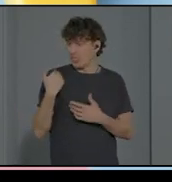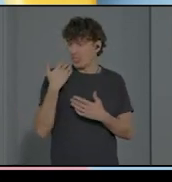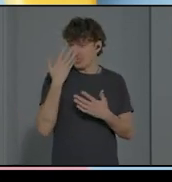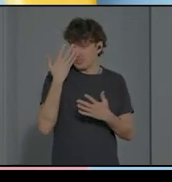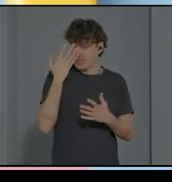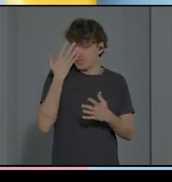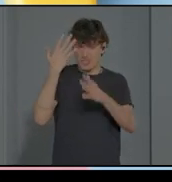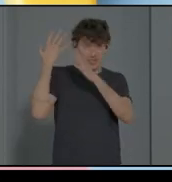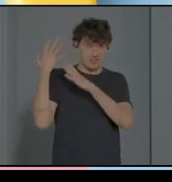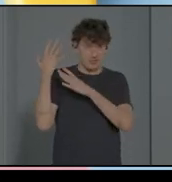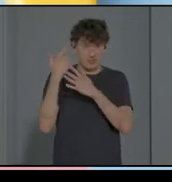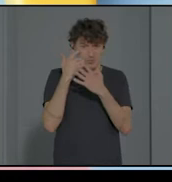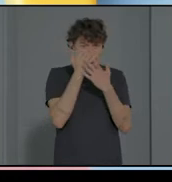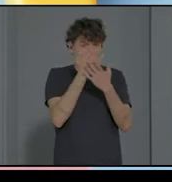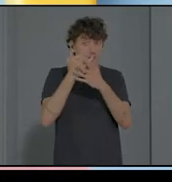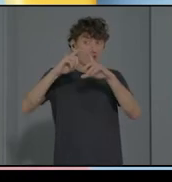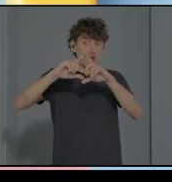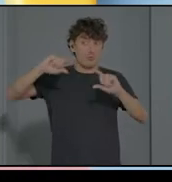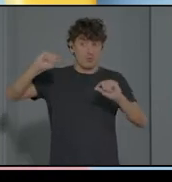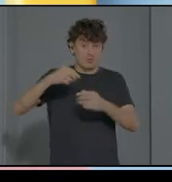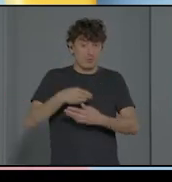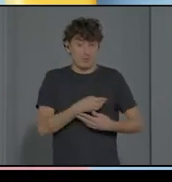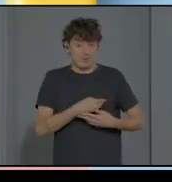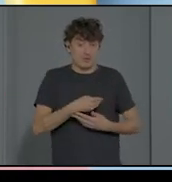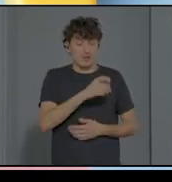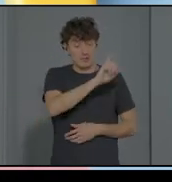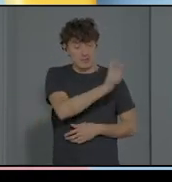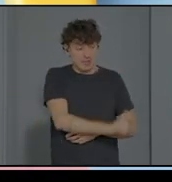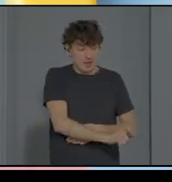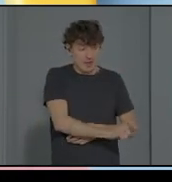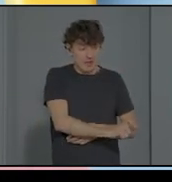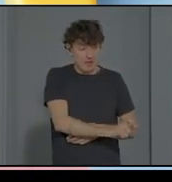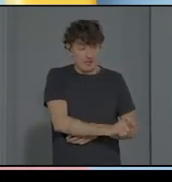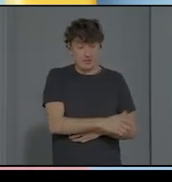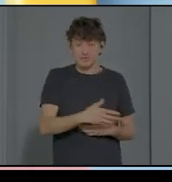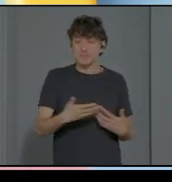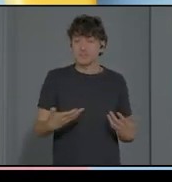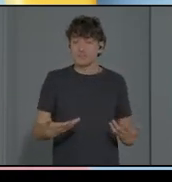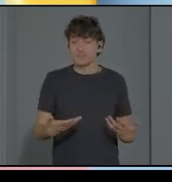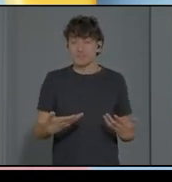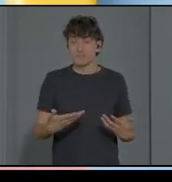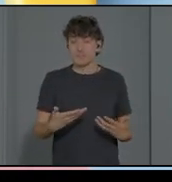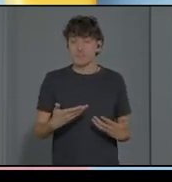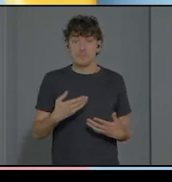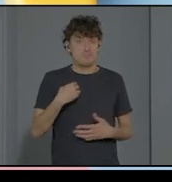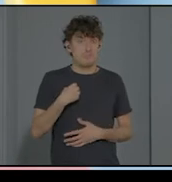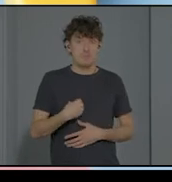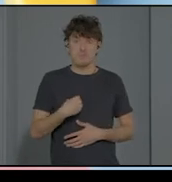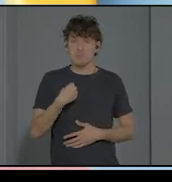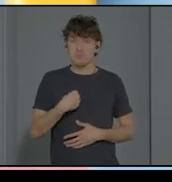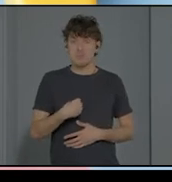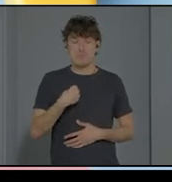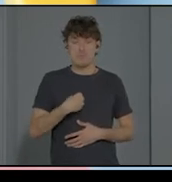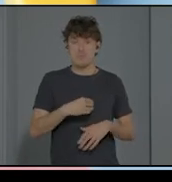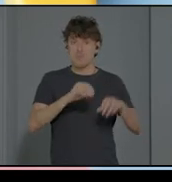Japón, en Italia, y decenas de niños que tomaban el mismo modelo, una respuesta muy parecida en